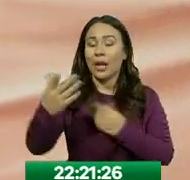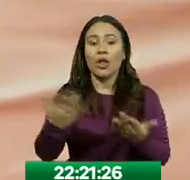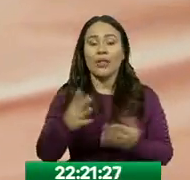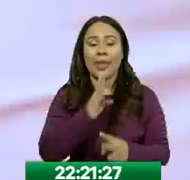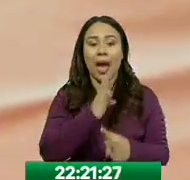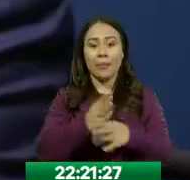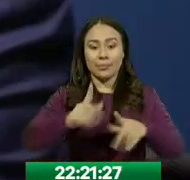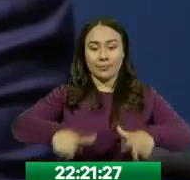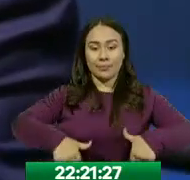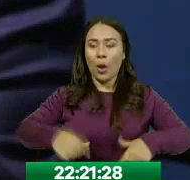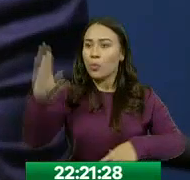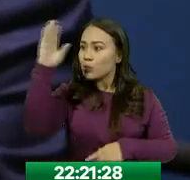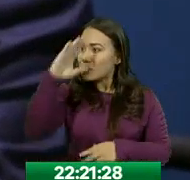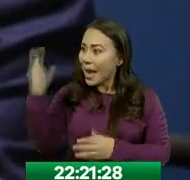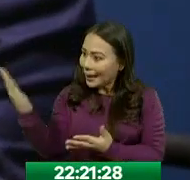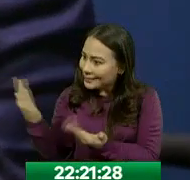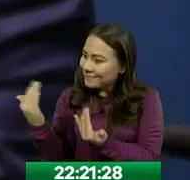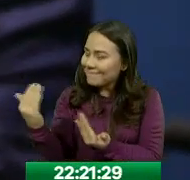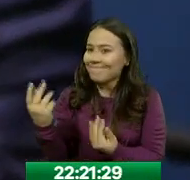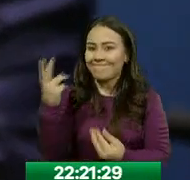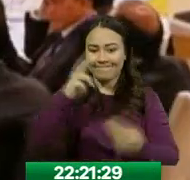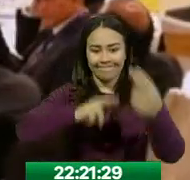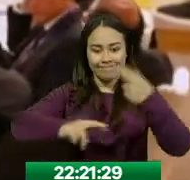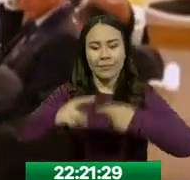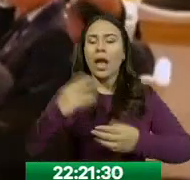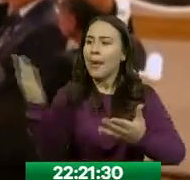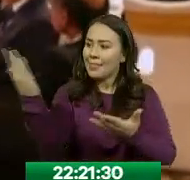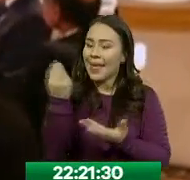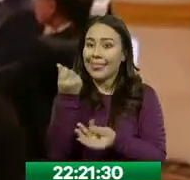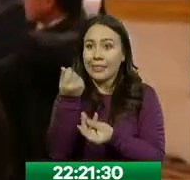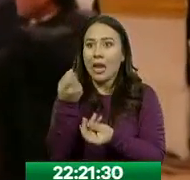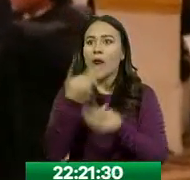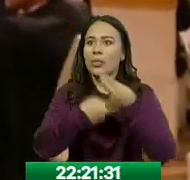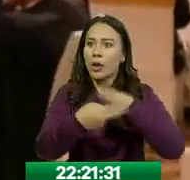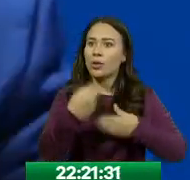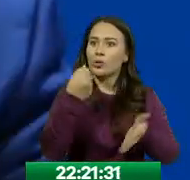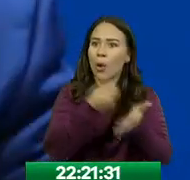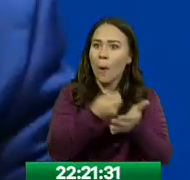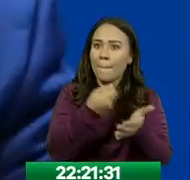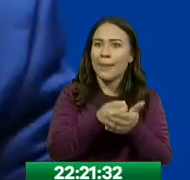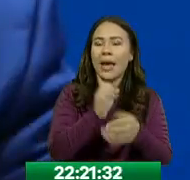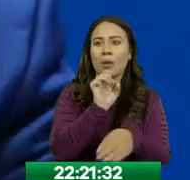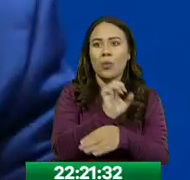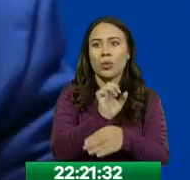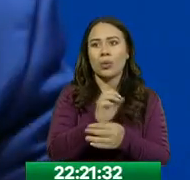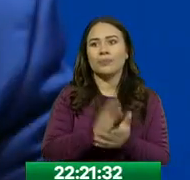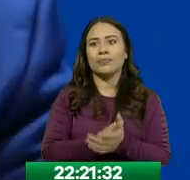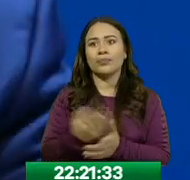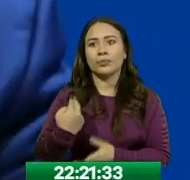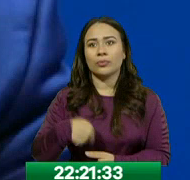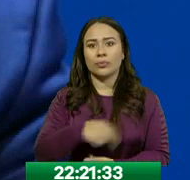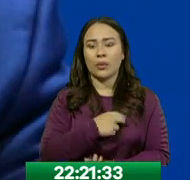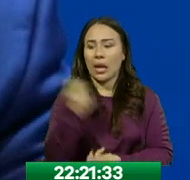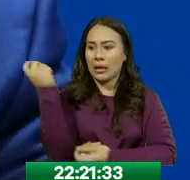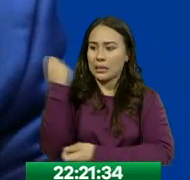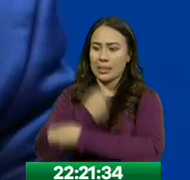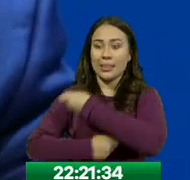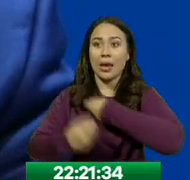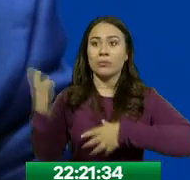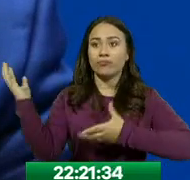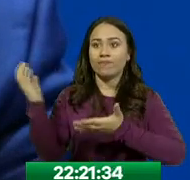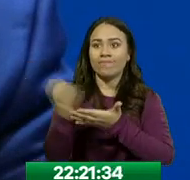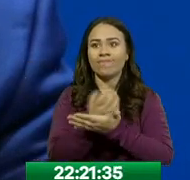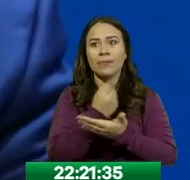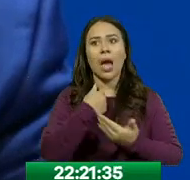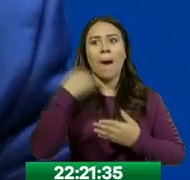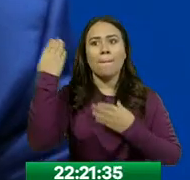mandatario buscó persuadir a los inversionistas para que traigan sus capitales al país. Para nosotros la inversión y la atracción de capitales son